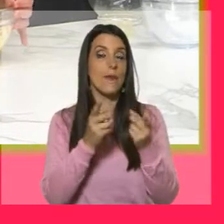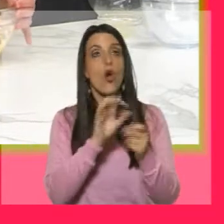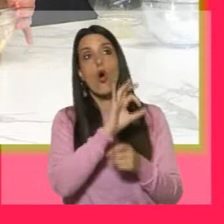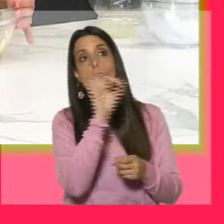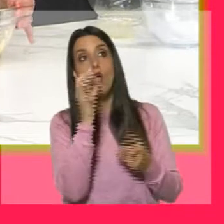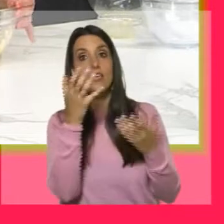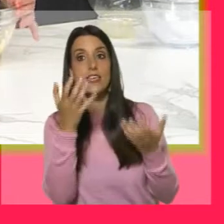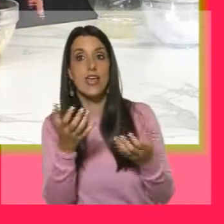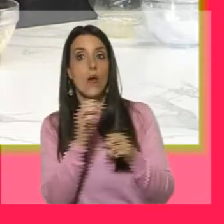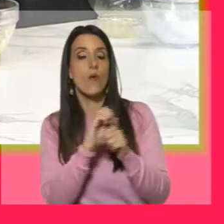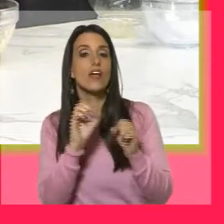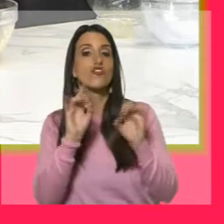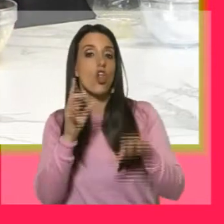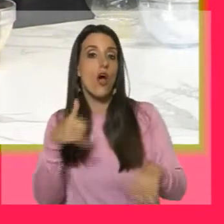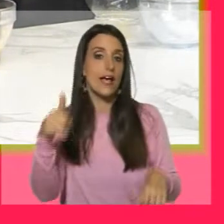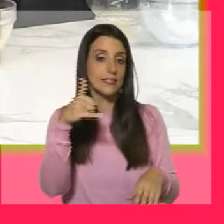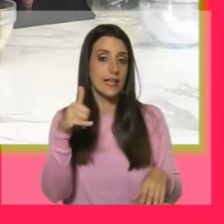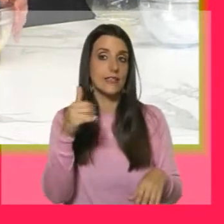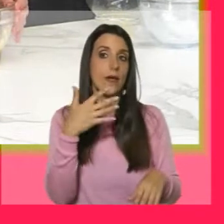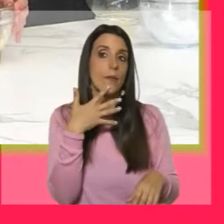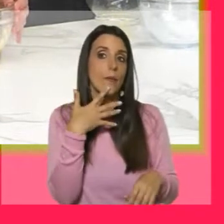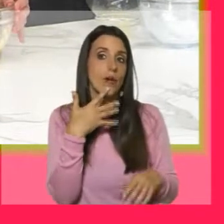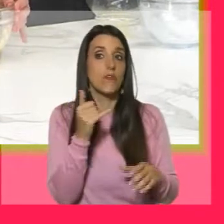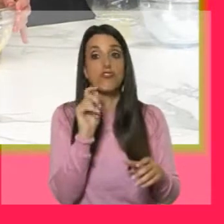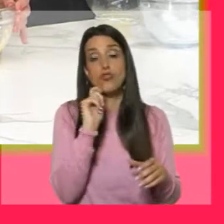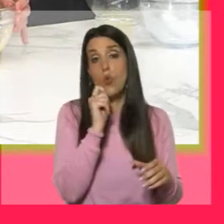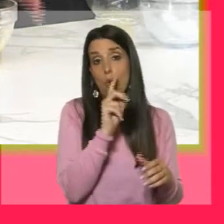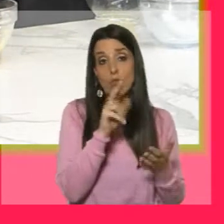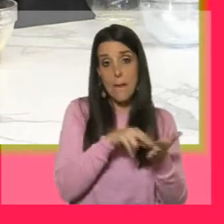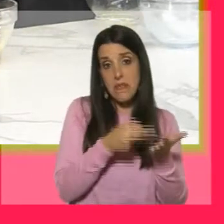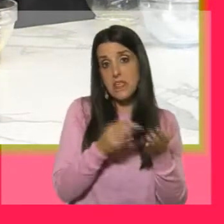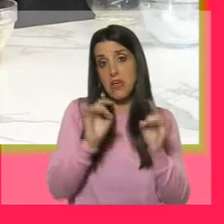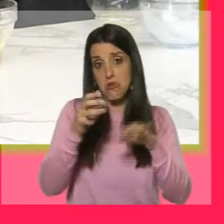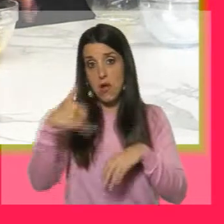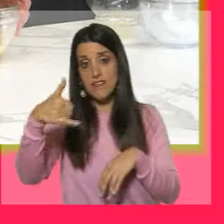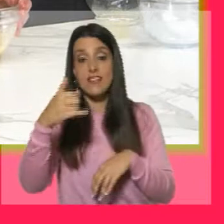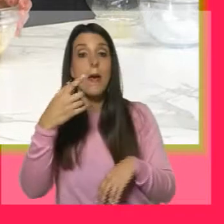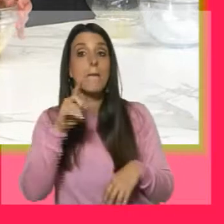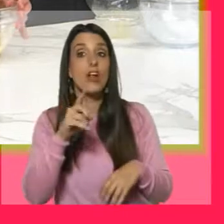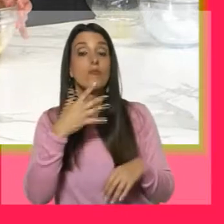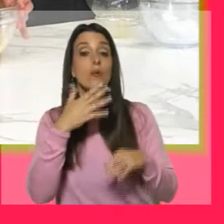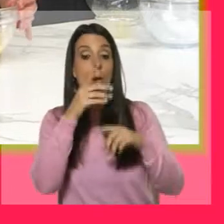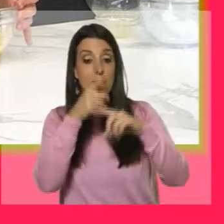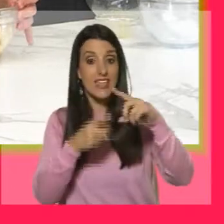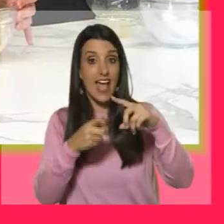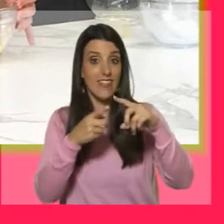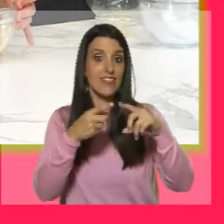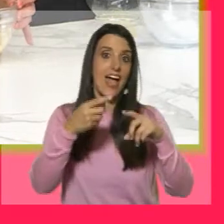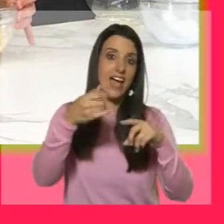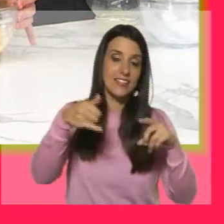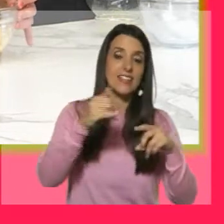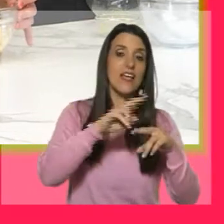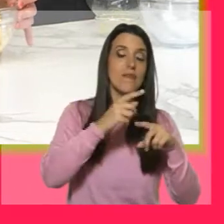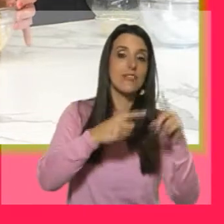también podrías sustituir todo por aceite, en el caso de que no consumas manteca. Claro. Pero si vos lo haces mitad y mitad, te va a ayudar mucho a que al